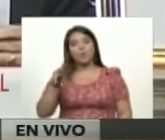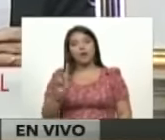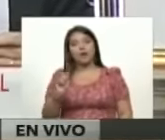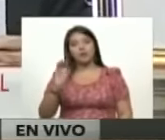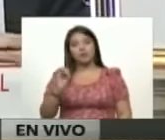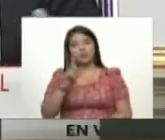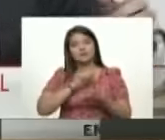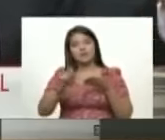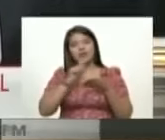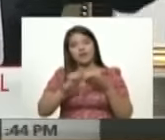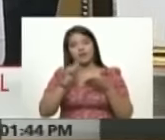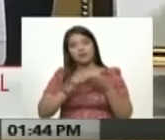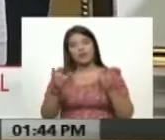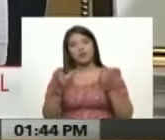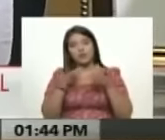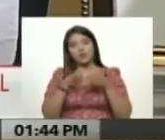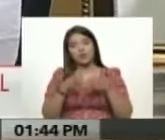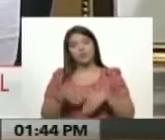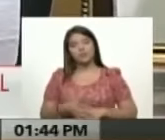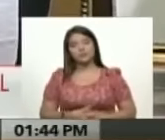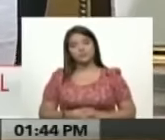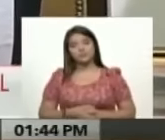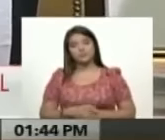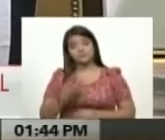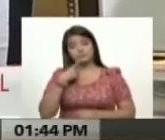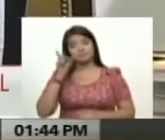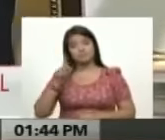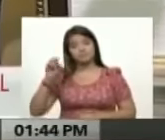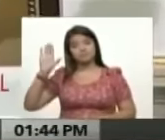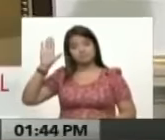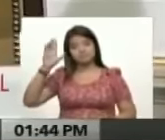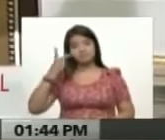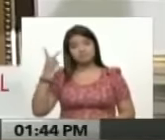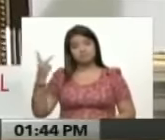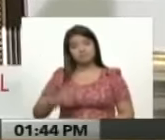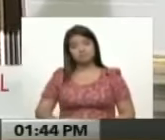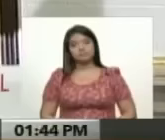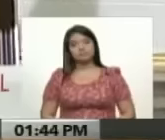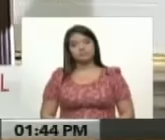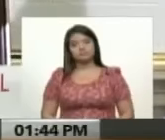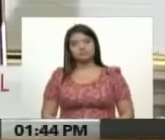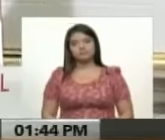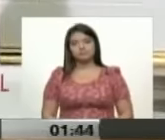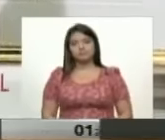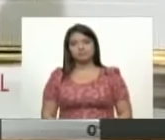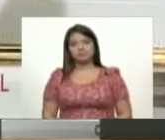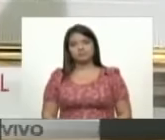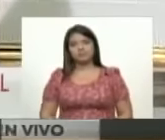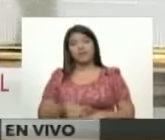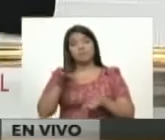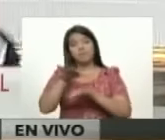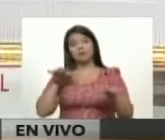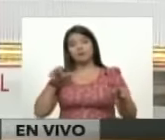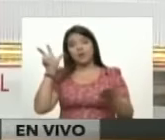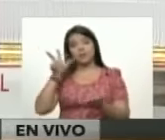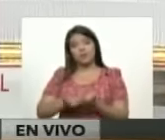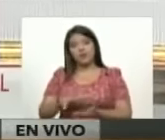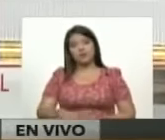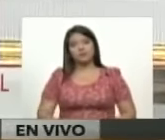como secretario de la Cámara se servirán indicarlo con la señal de costumbre. Mayoría evidente, aprobado.